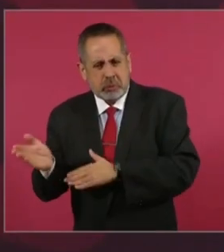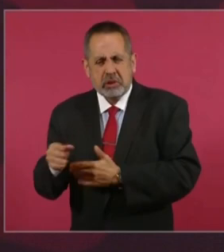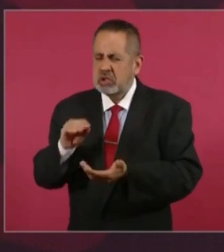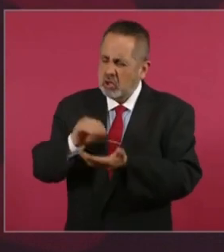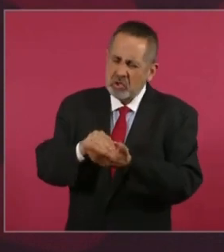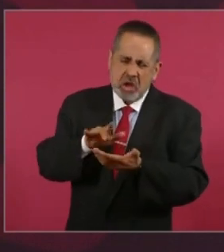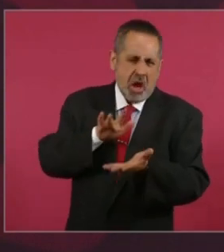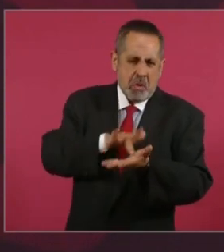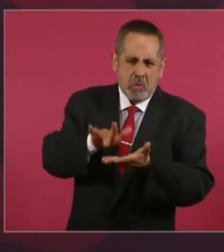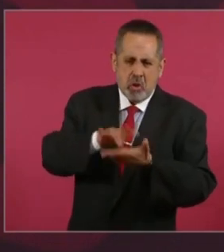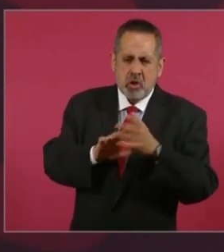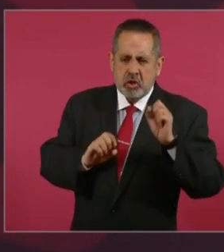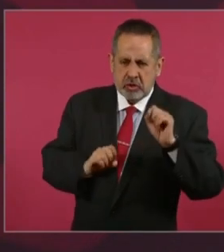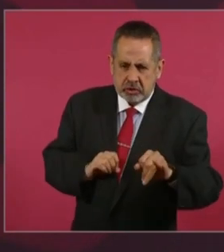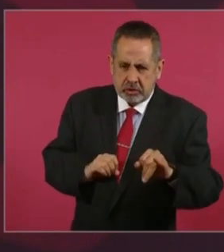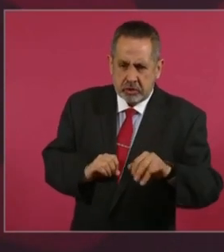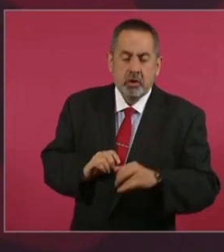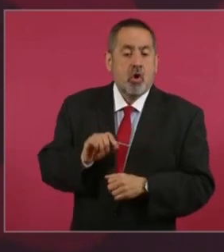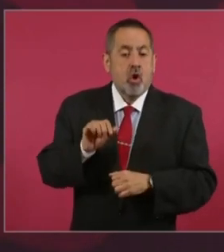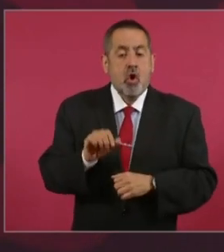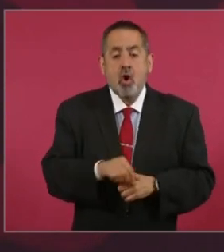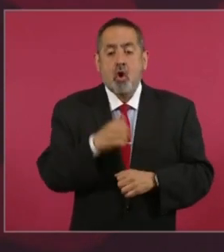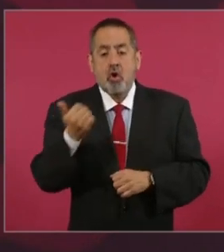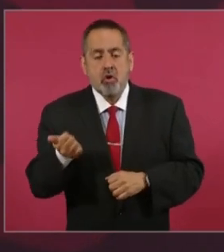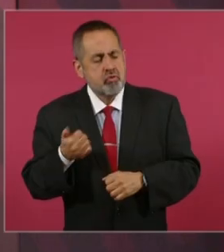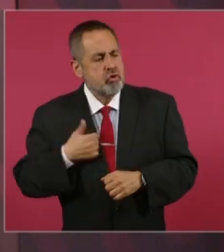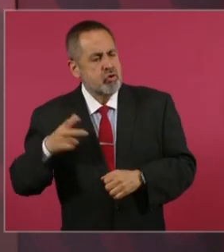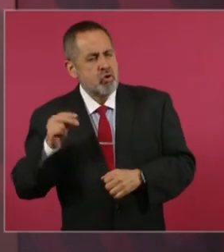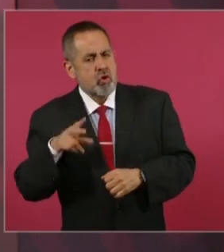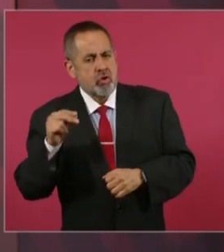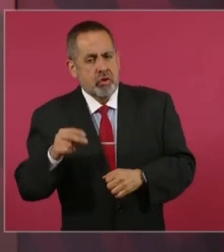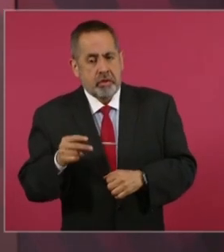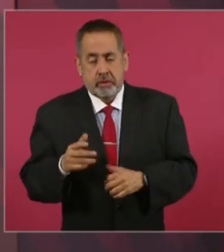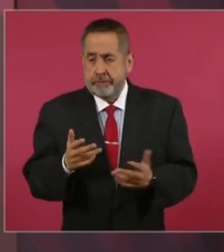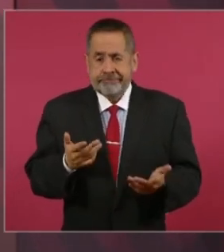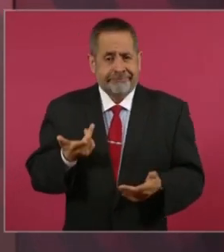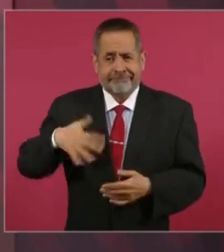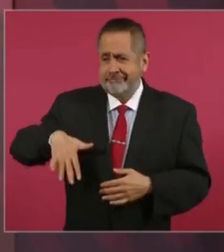de todos, hay quienes, como acaba de pasar,